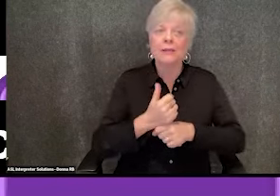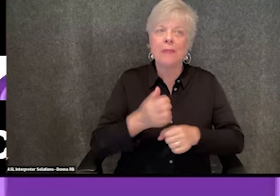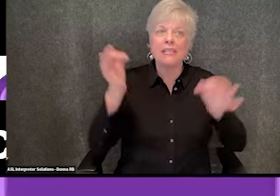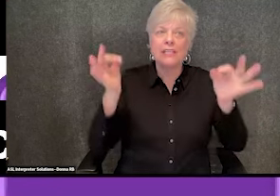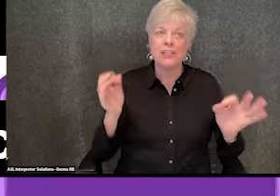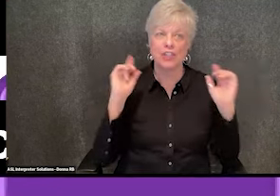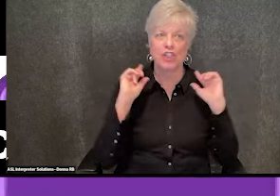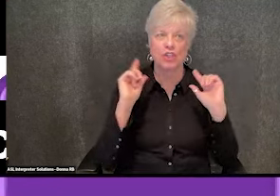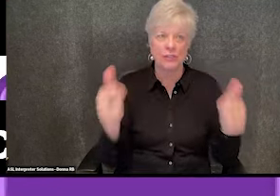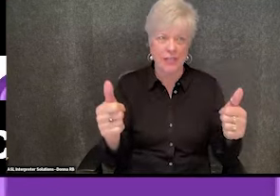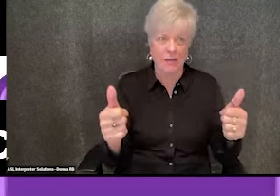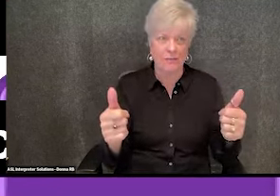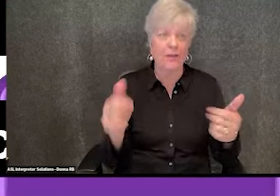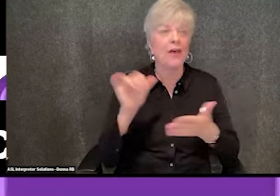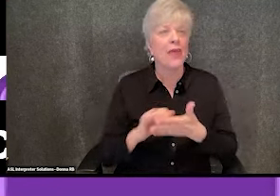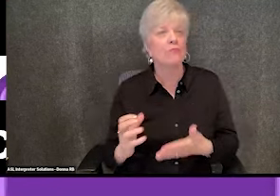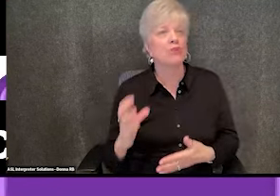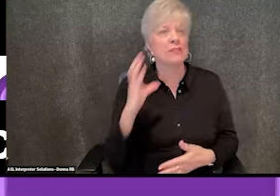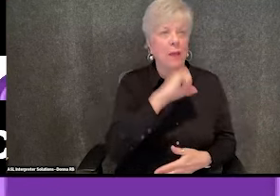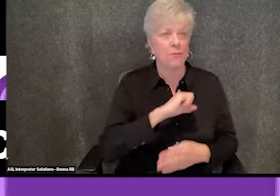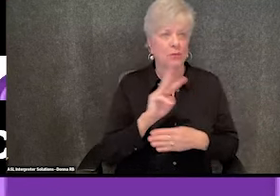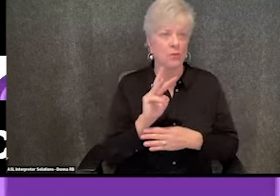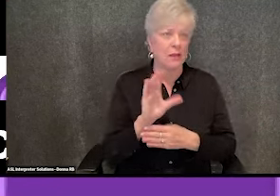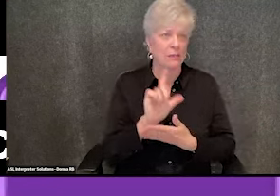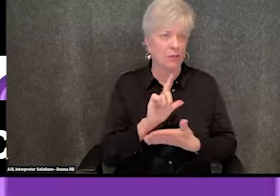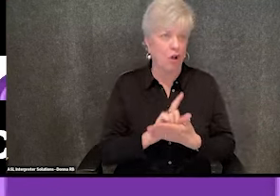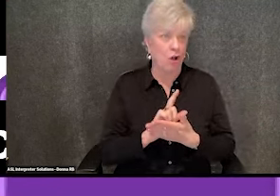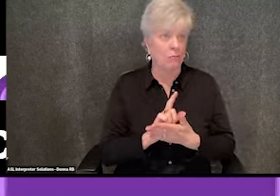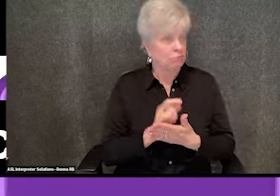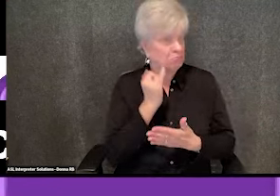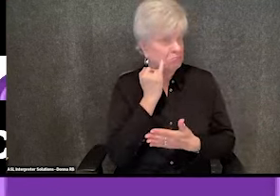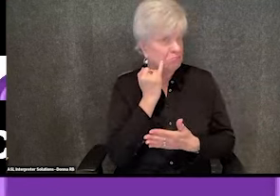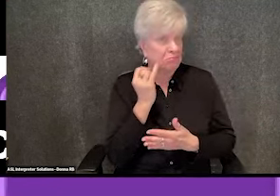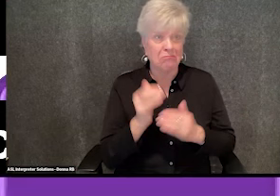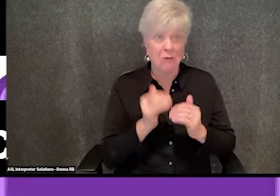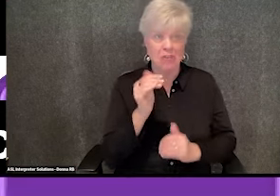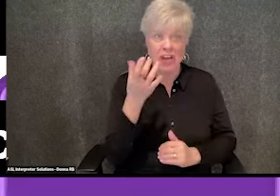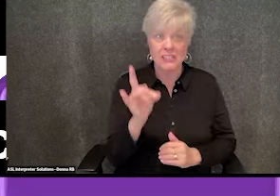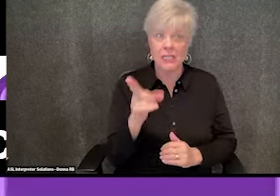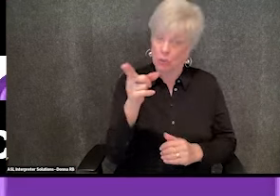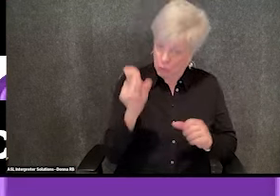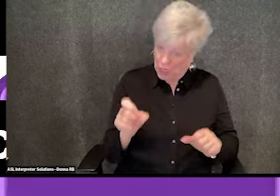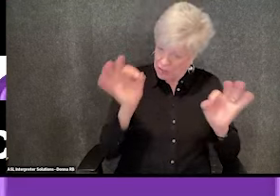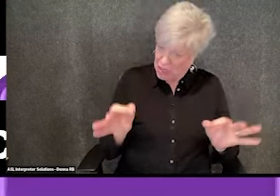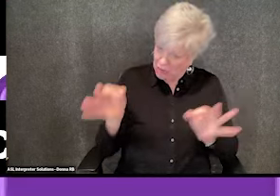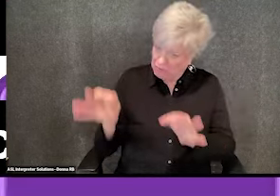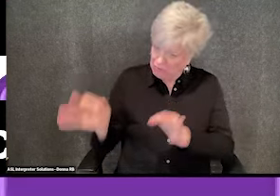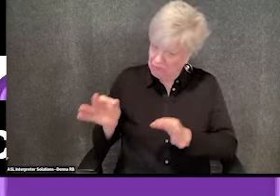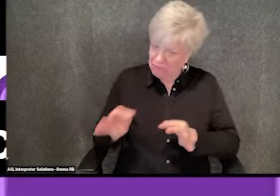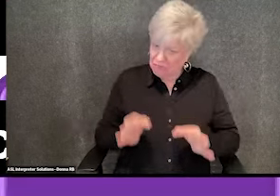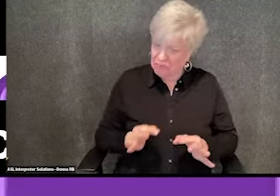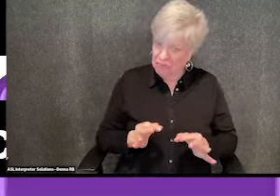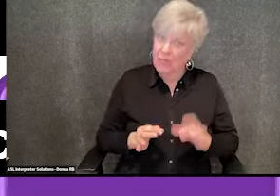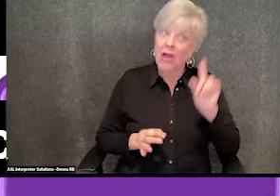sus derechos civiles, sus derechos personales, de tomar sus propias decisiones. Por ejemplo, en el estado de Wisconsin,